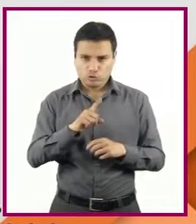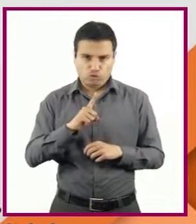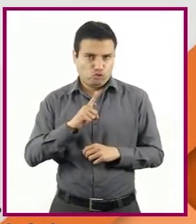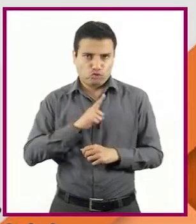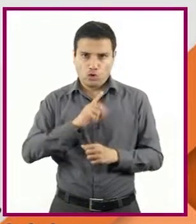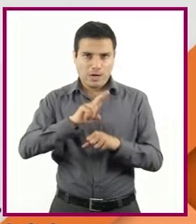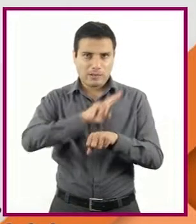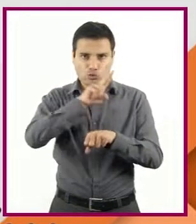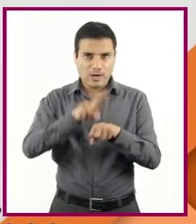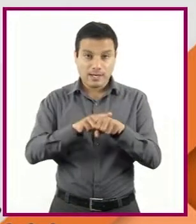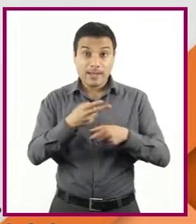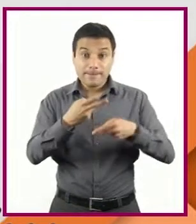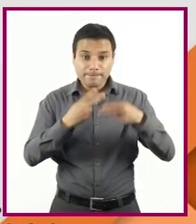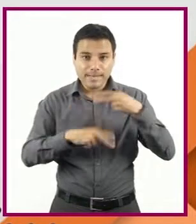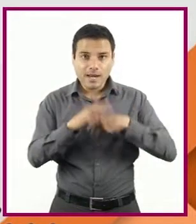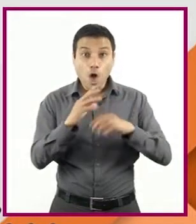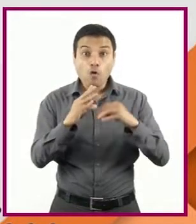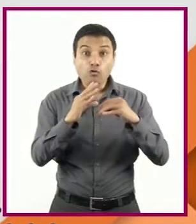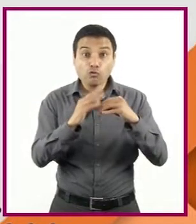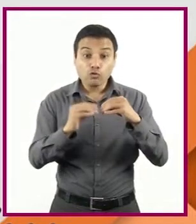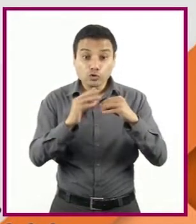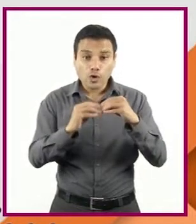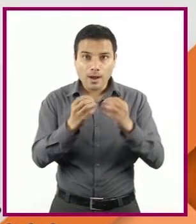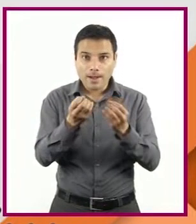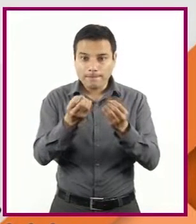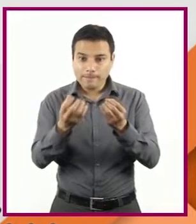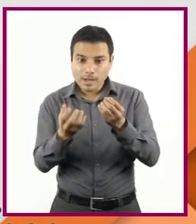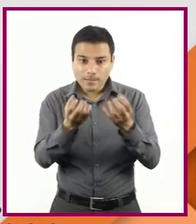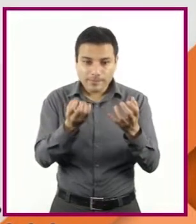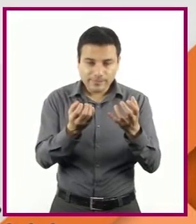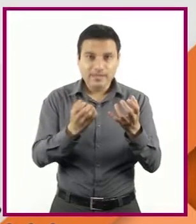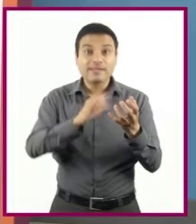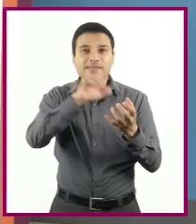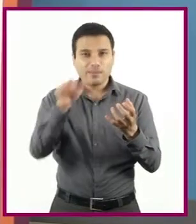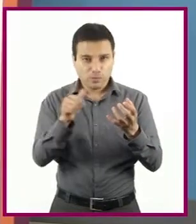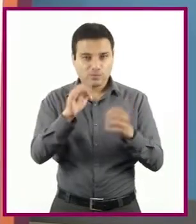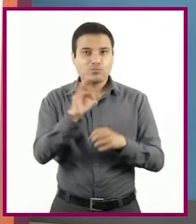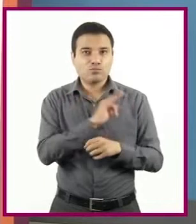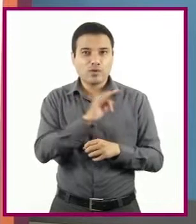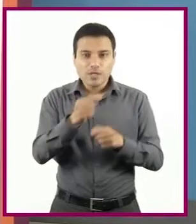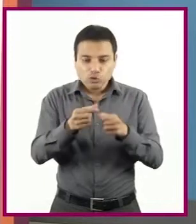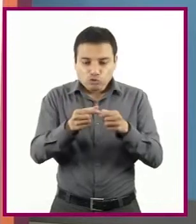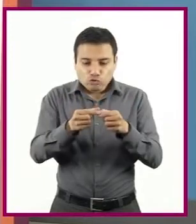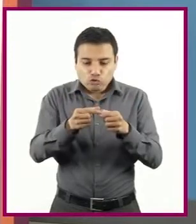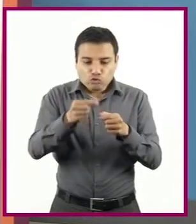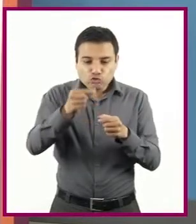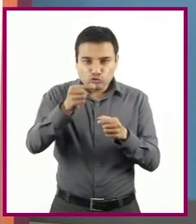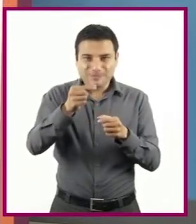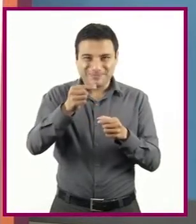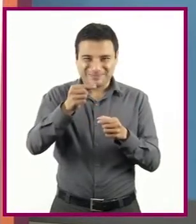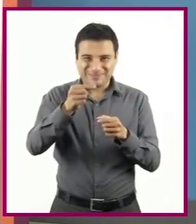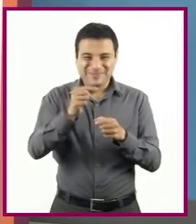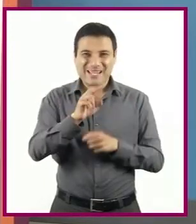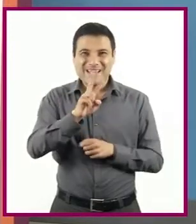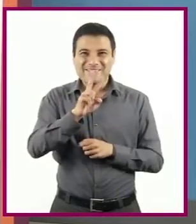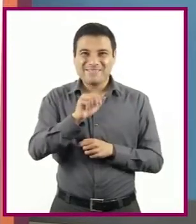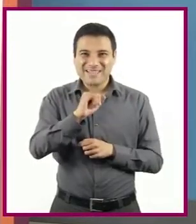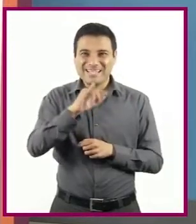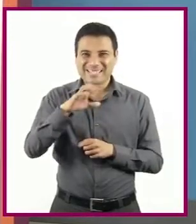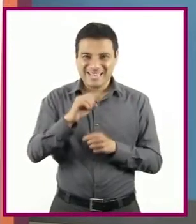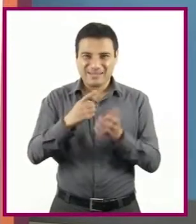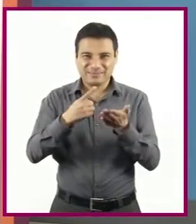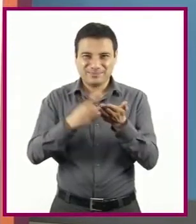su fruto, pues solo entonces podían recolectar las vainas. Dado que en su estado maduro es verde,